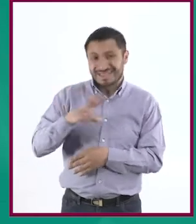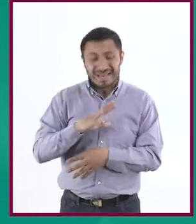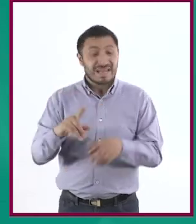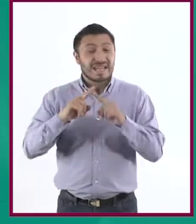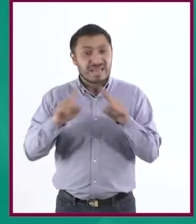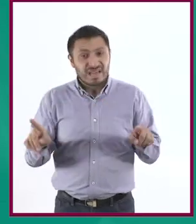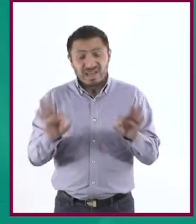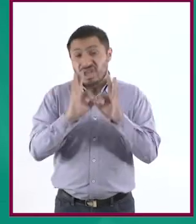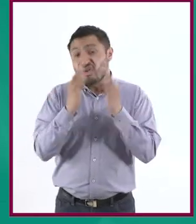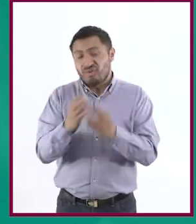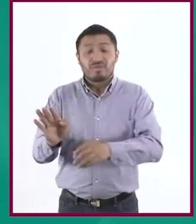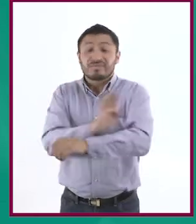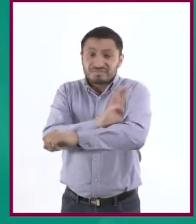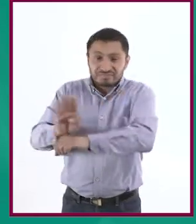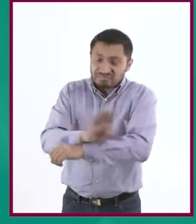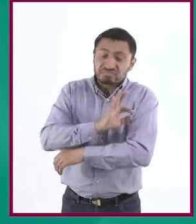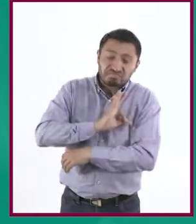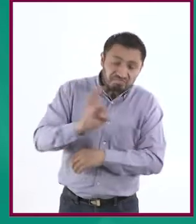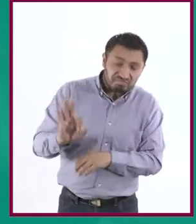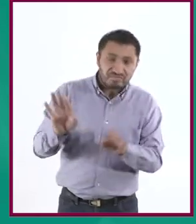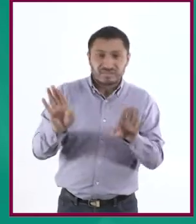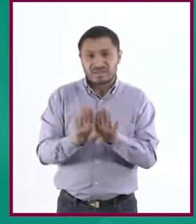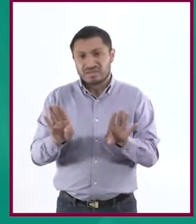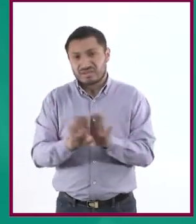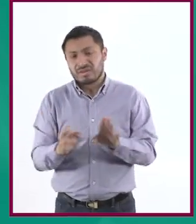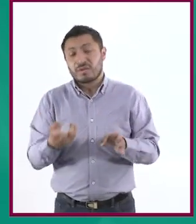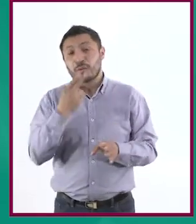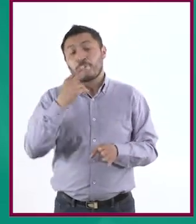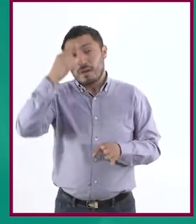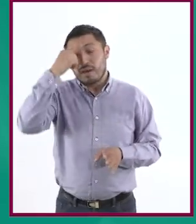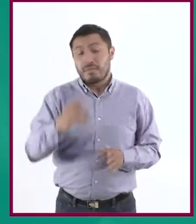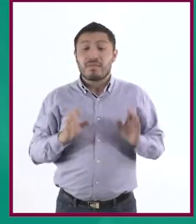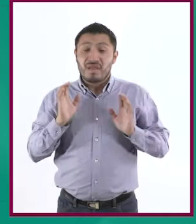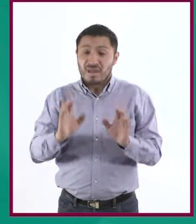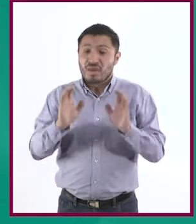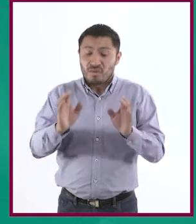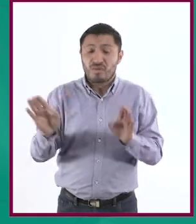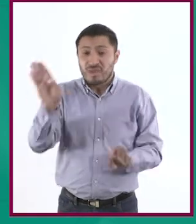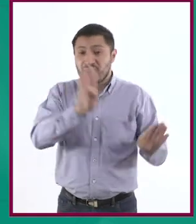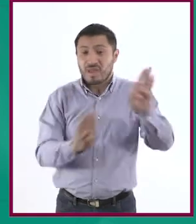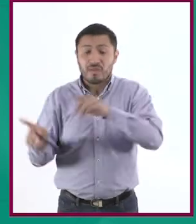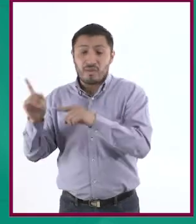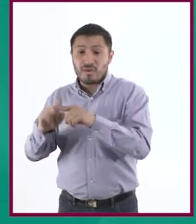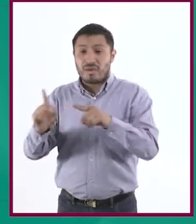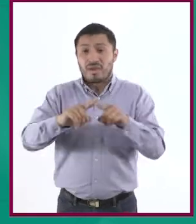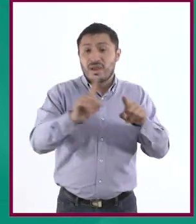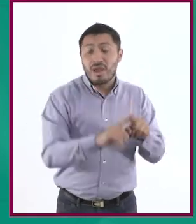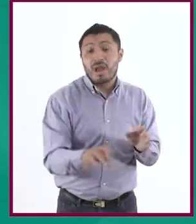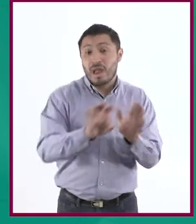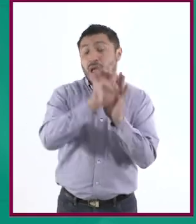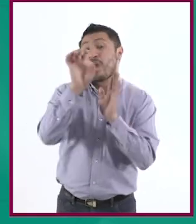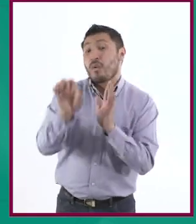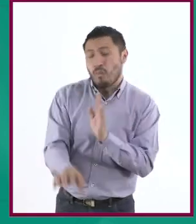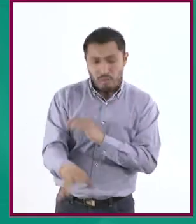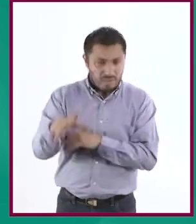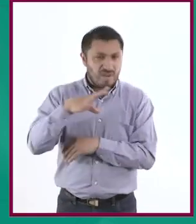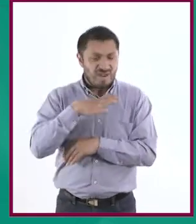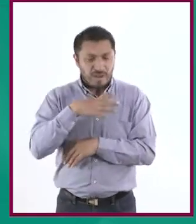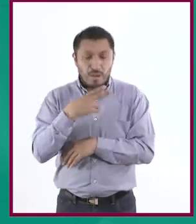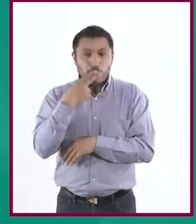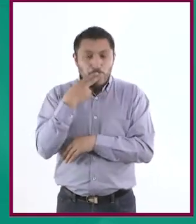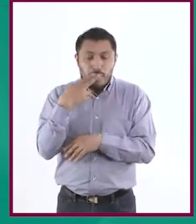tipo de beneficios. Puede usarse inclusive para conservación de la biodiversidad. Por ejemplo, puede